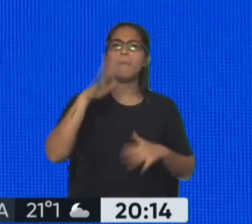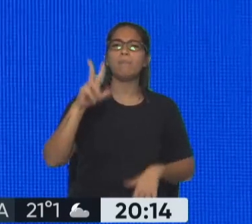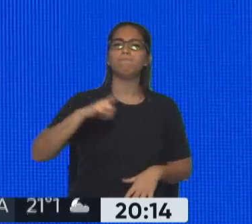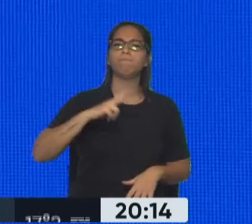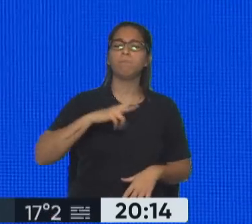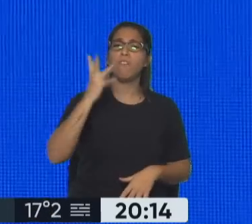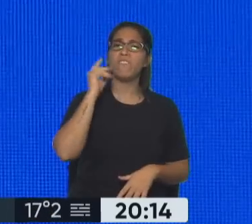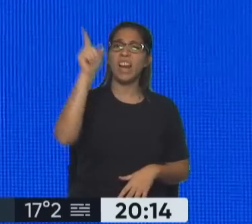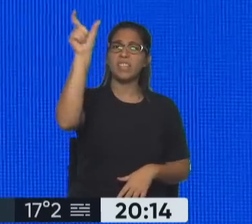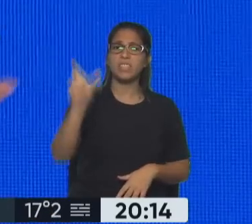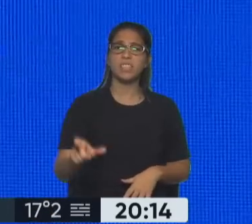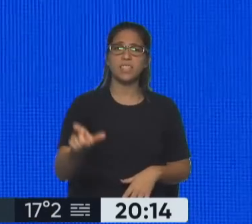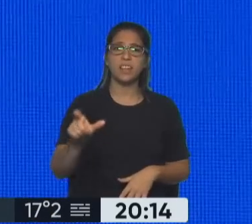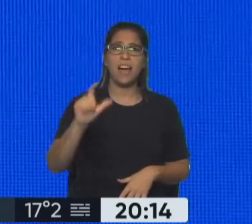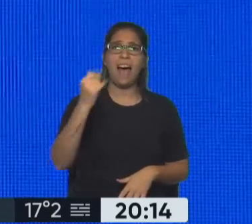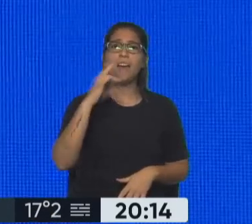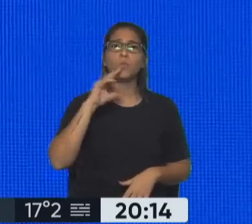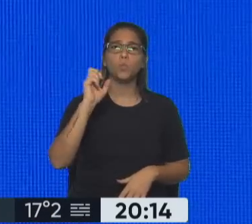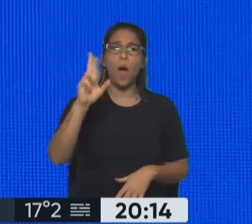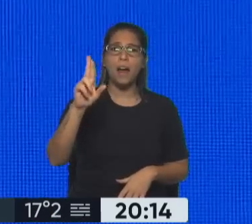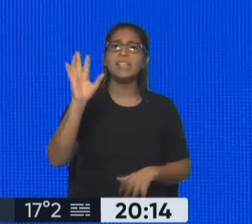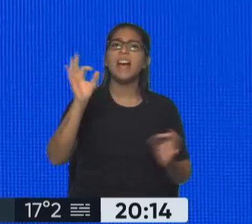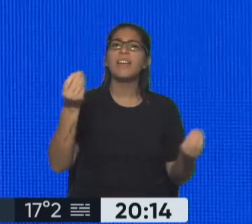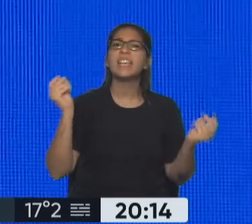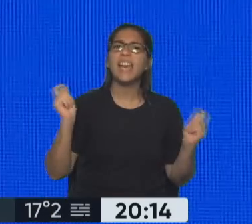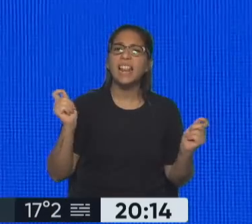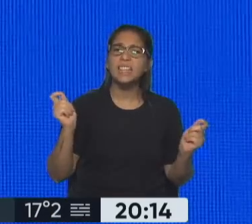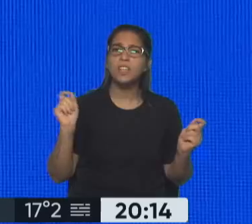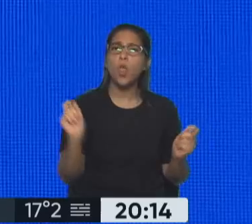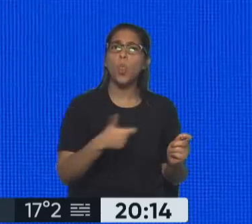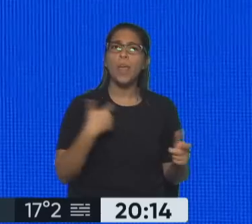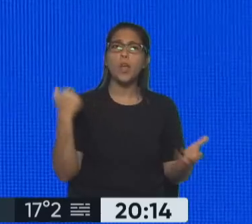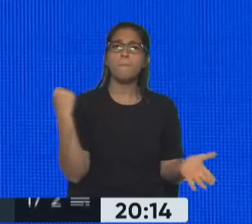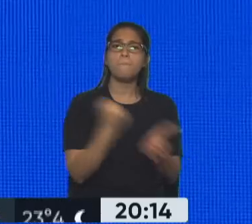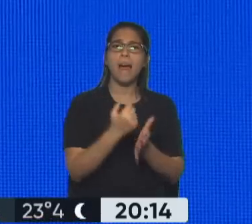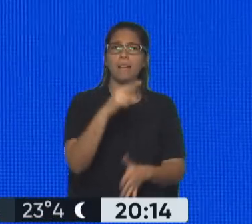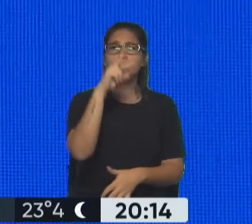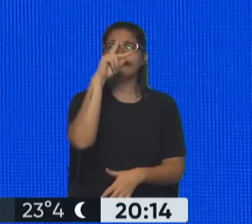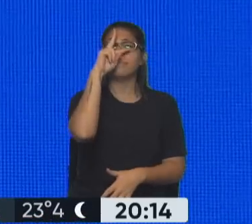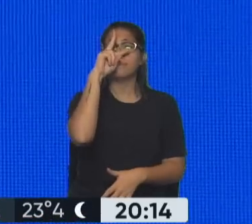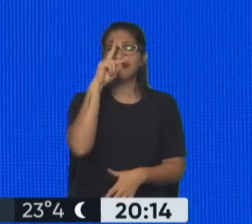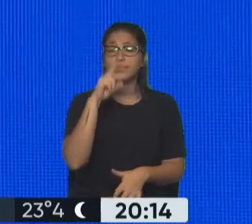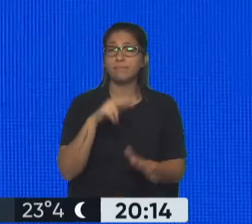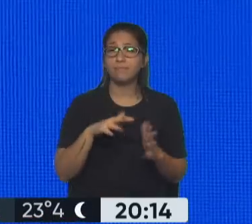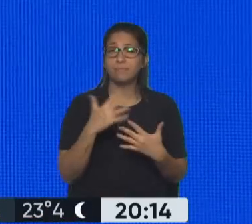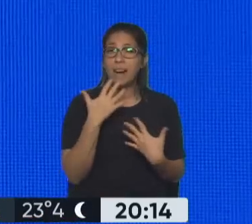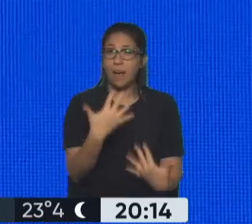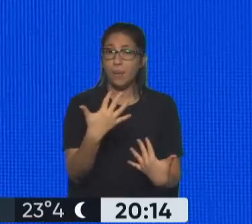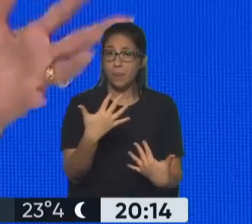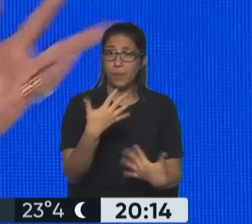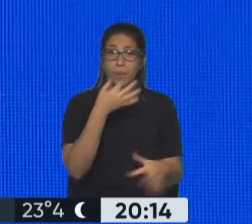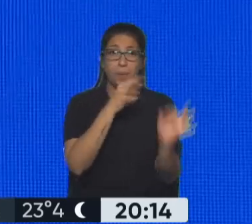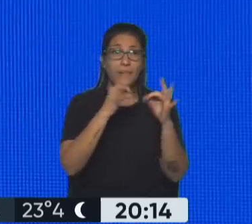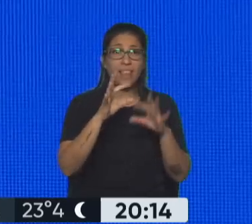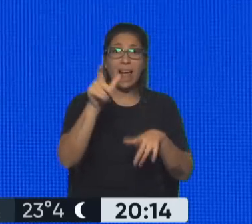Un francés, Bernard Arnault, que es, ¿saben qué? El dueño de las marcas de lujo que le vende a los ricos